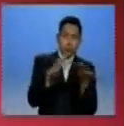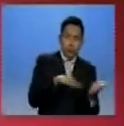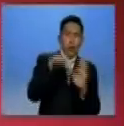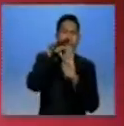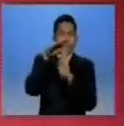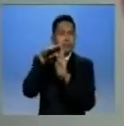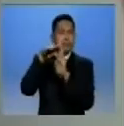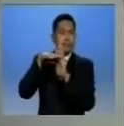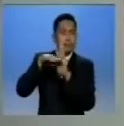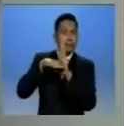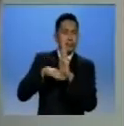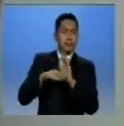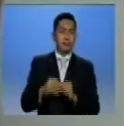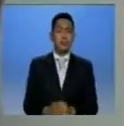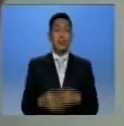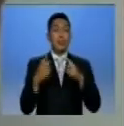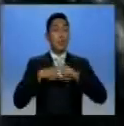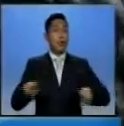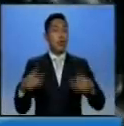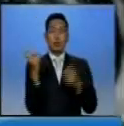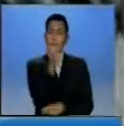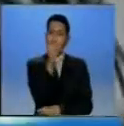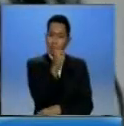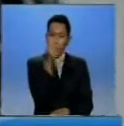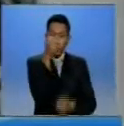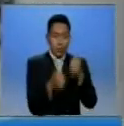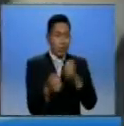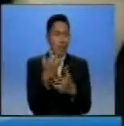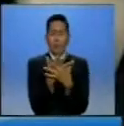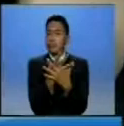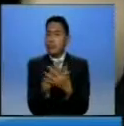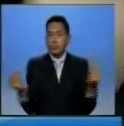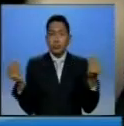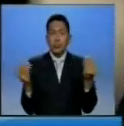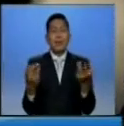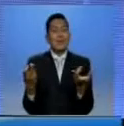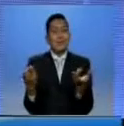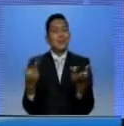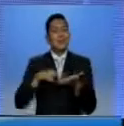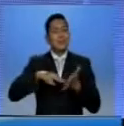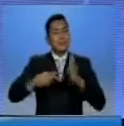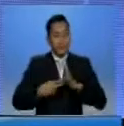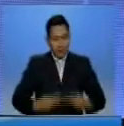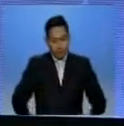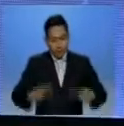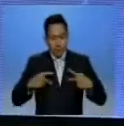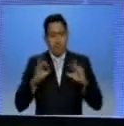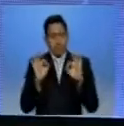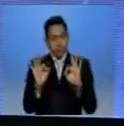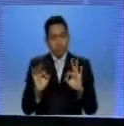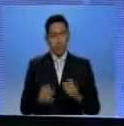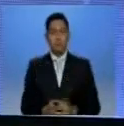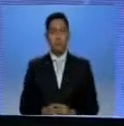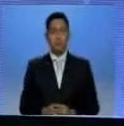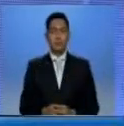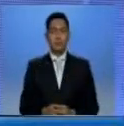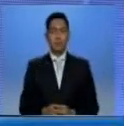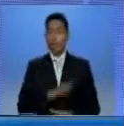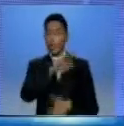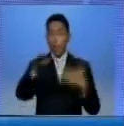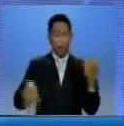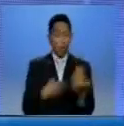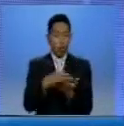Consideran la erradicación como algo indispensable para alcanzar el buen vivir de los ecuatorianos. Las unidades judiciales cuentan con equipos